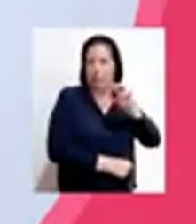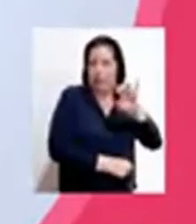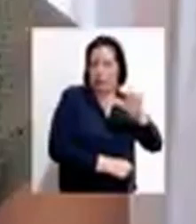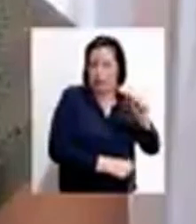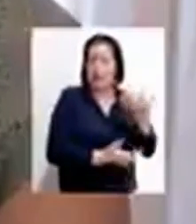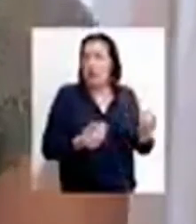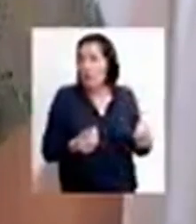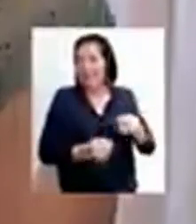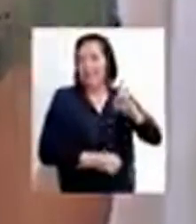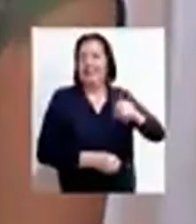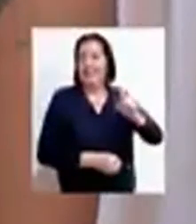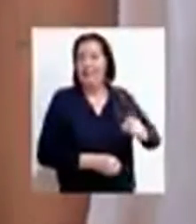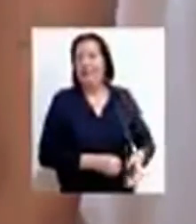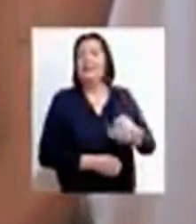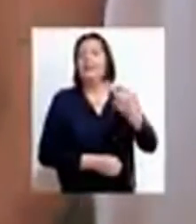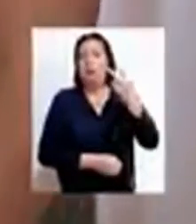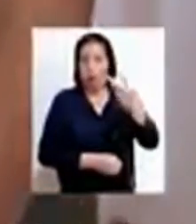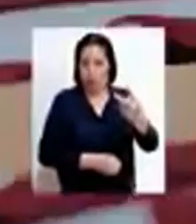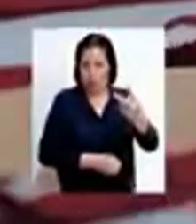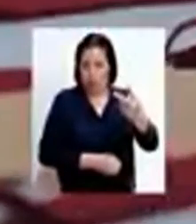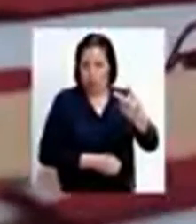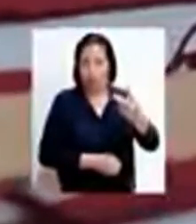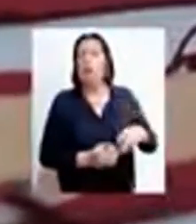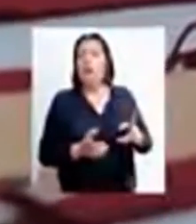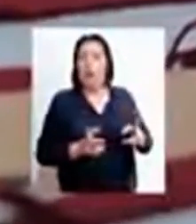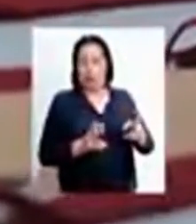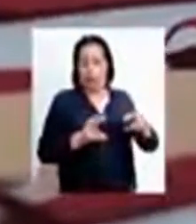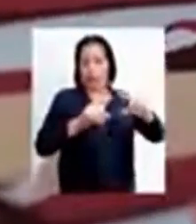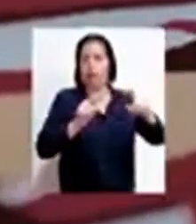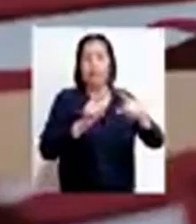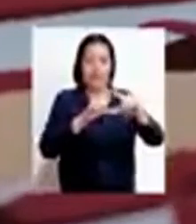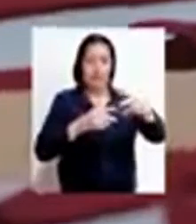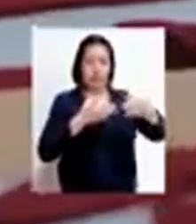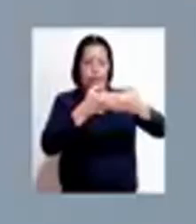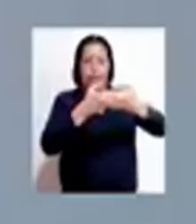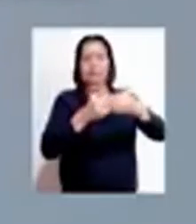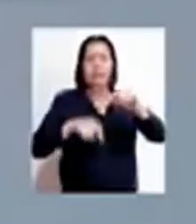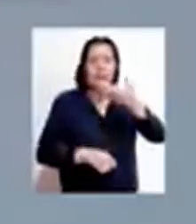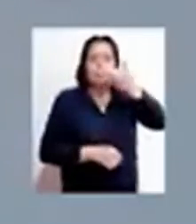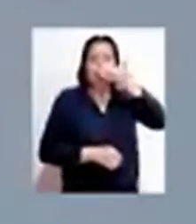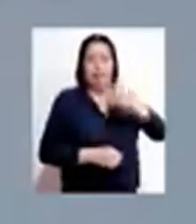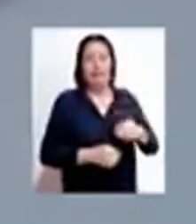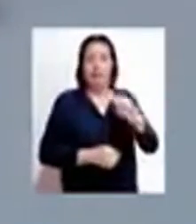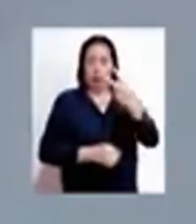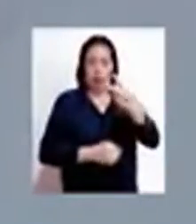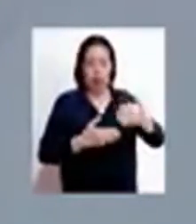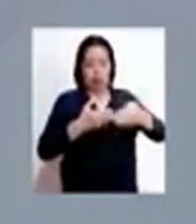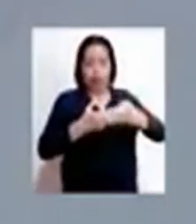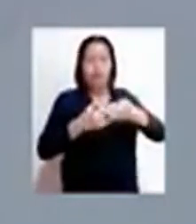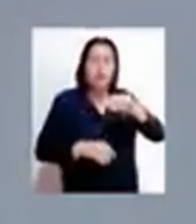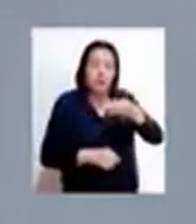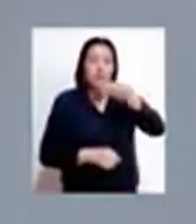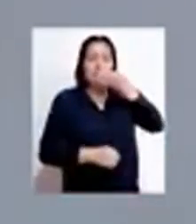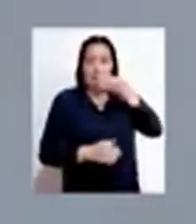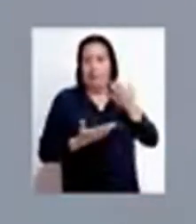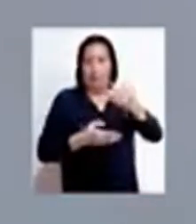Para el corte necesitamos dos cortes de prenda para la parte superior, y para la parte inferior también necesitamos dos cortes, que después